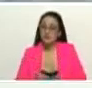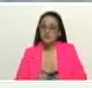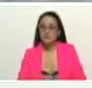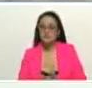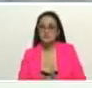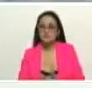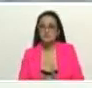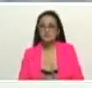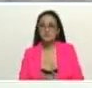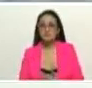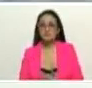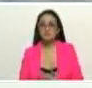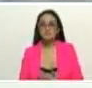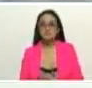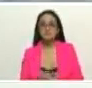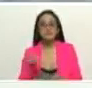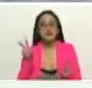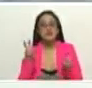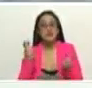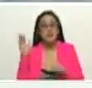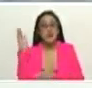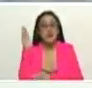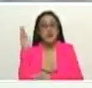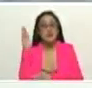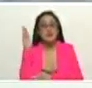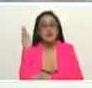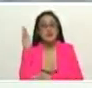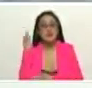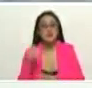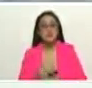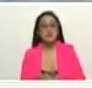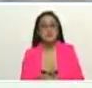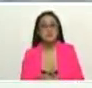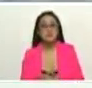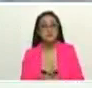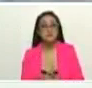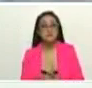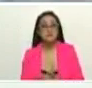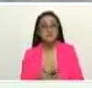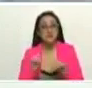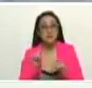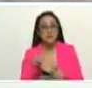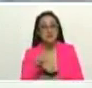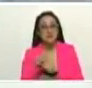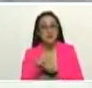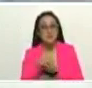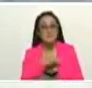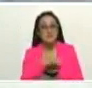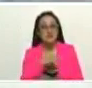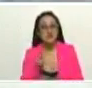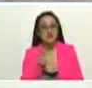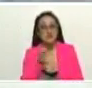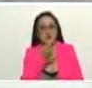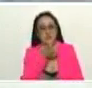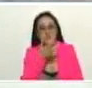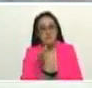Bueno, fíjense sobre el tema de las iglesias, pues, que desde que empezó la misión Venezuela Bella,